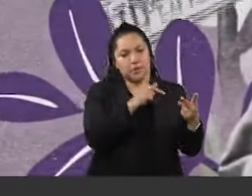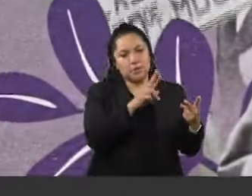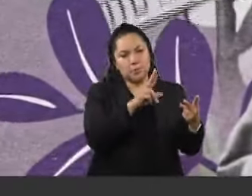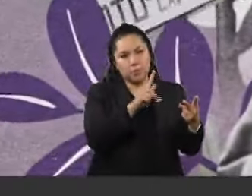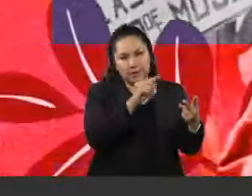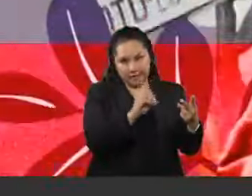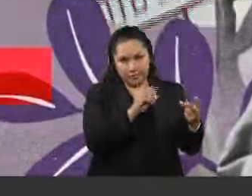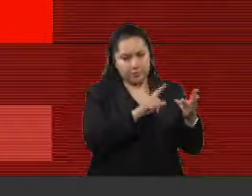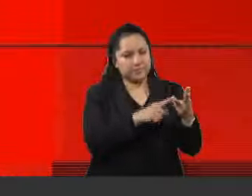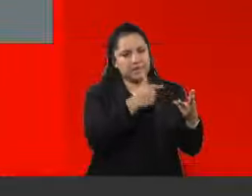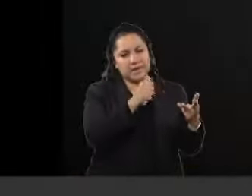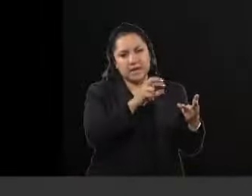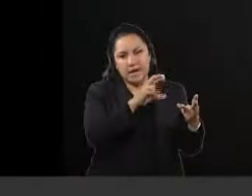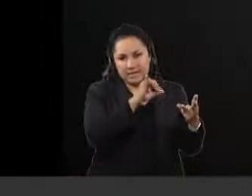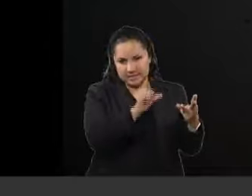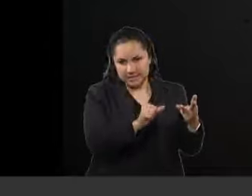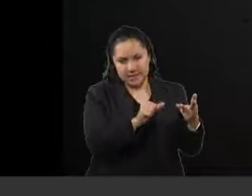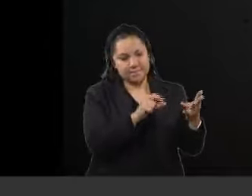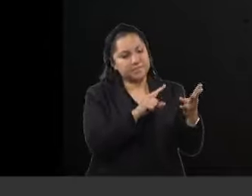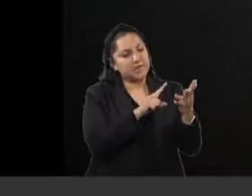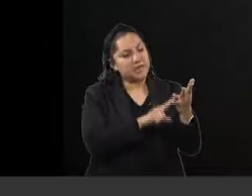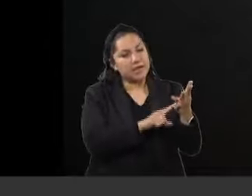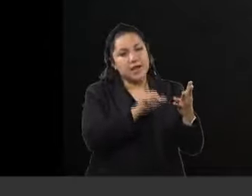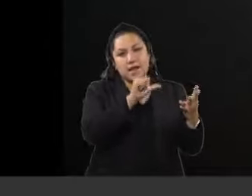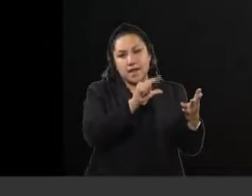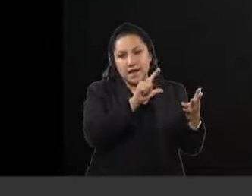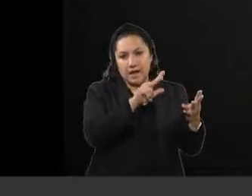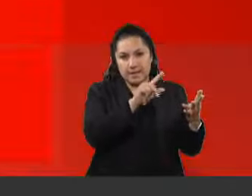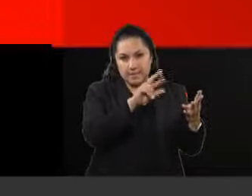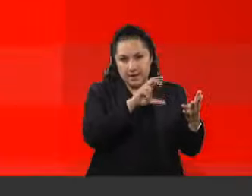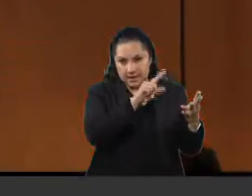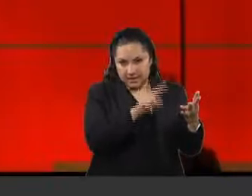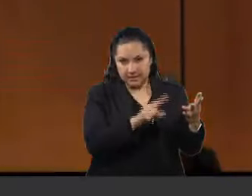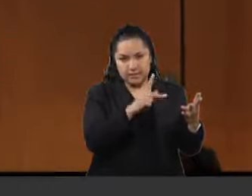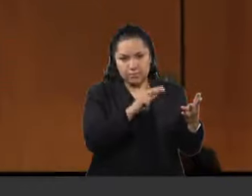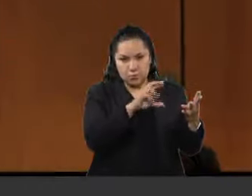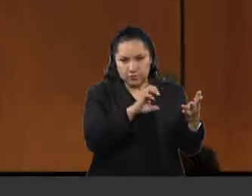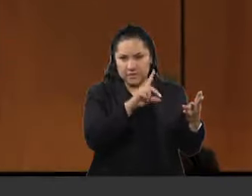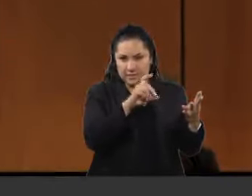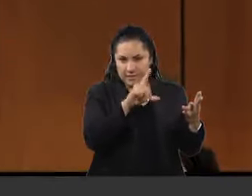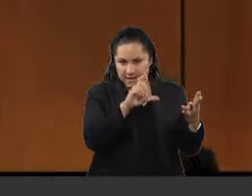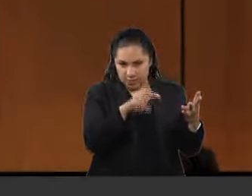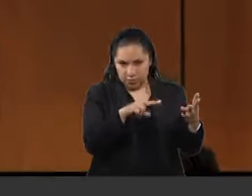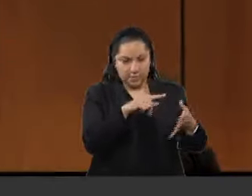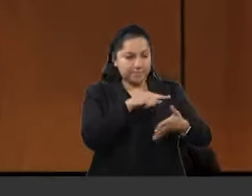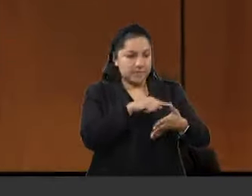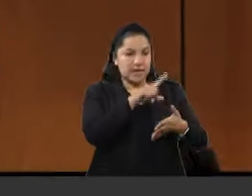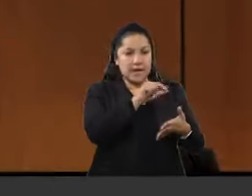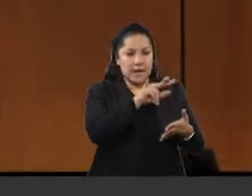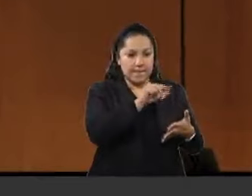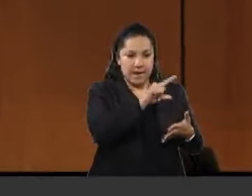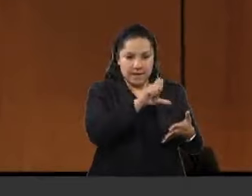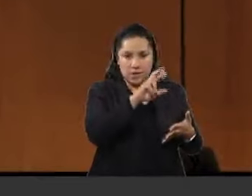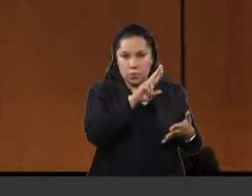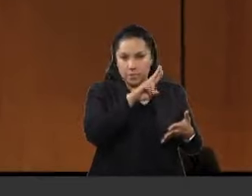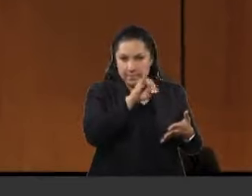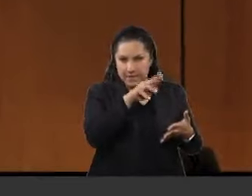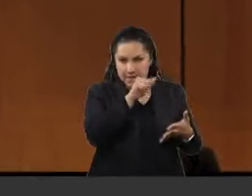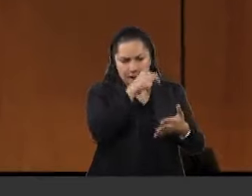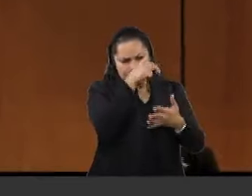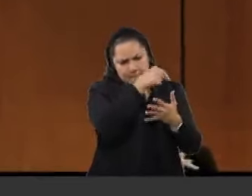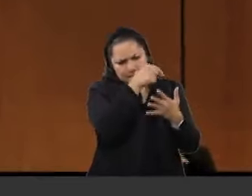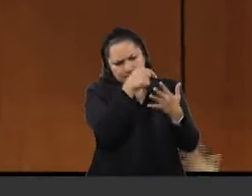Refugio García, Griselda Álvarez Ponce de León y María Lavalle Urbina.